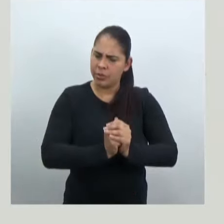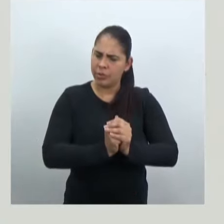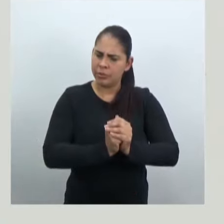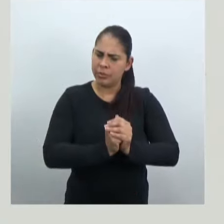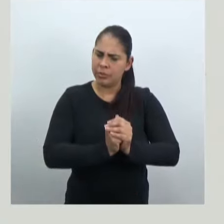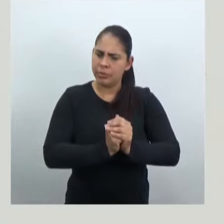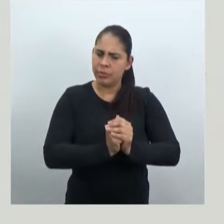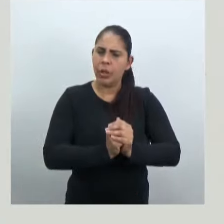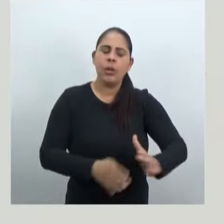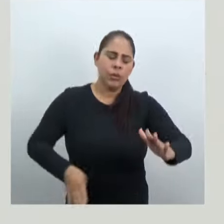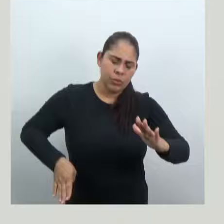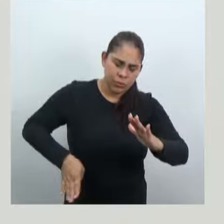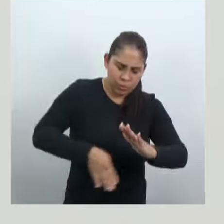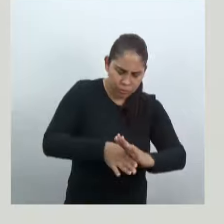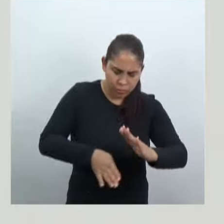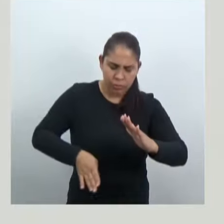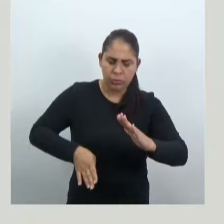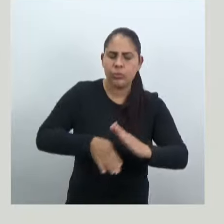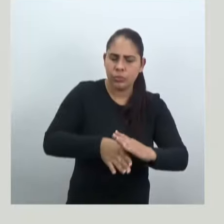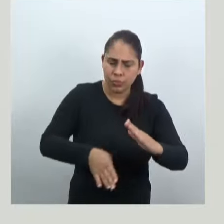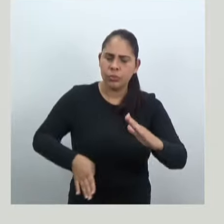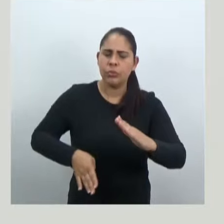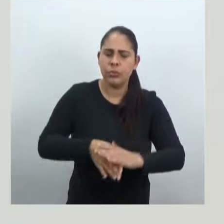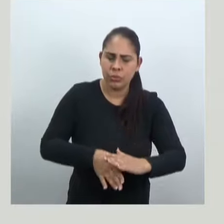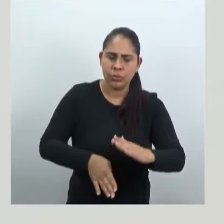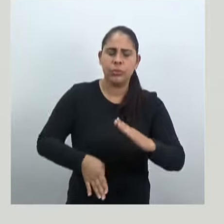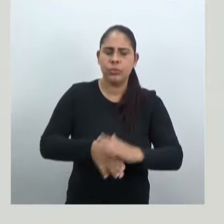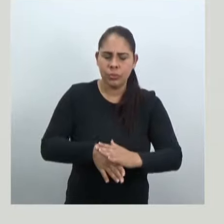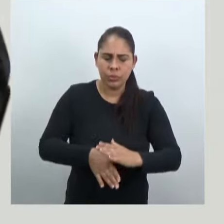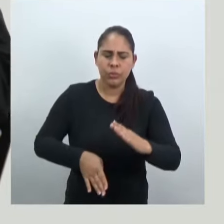ser persistente, creo que se dice en español,